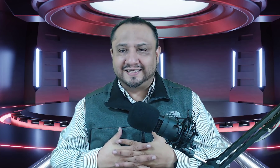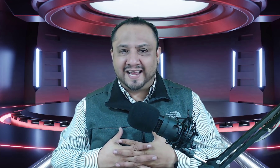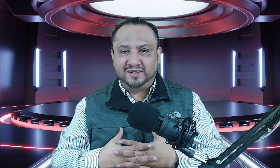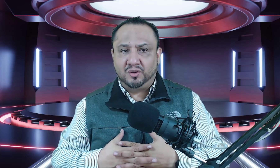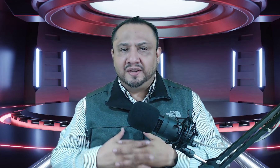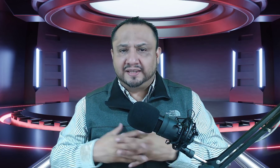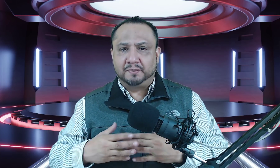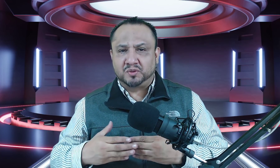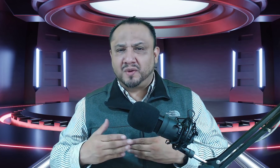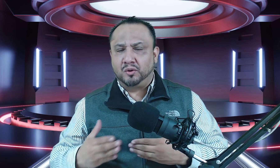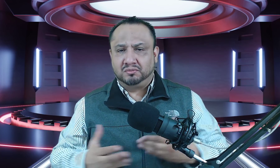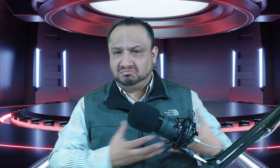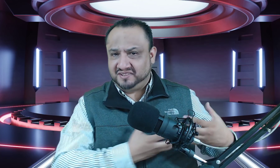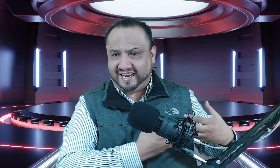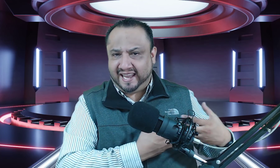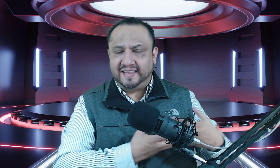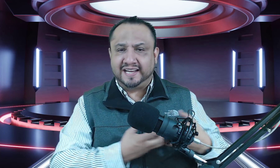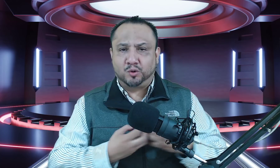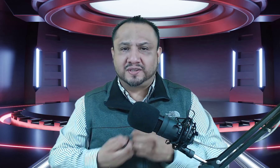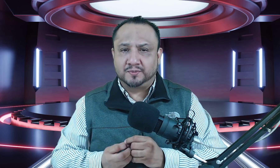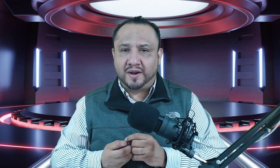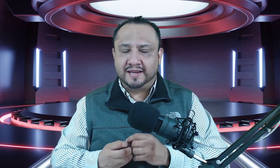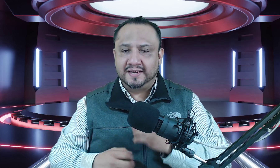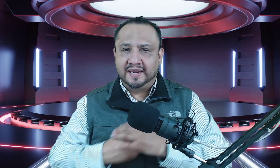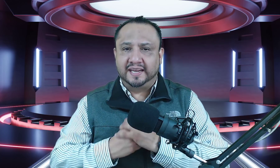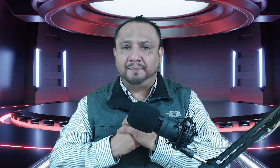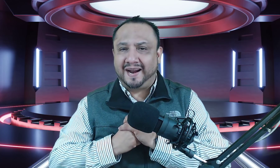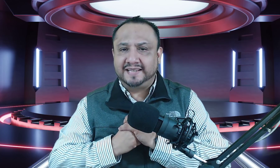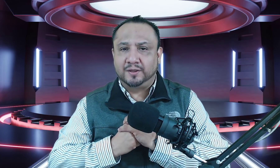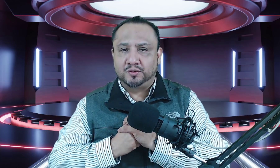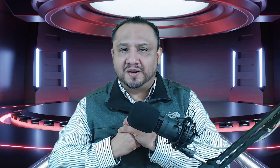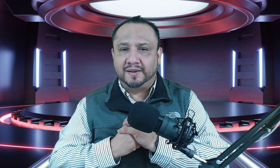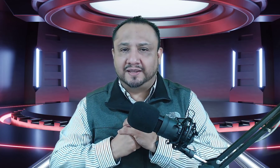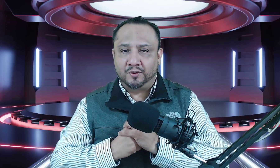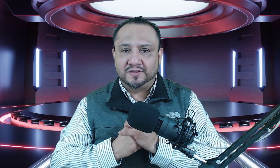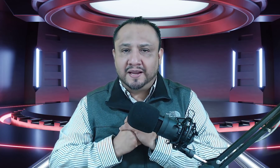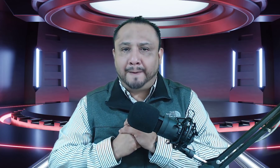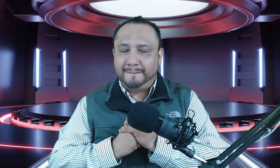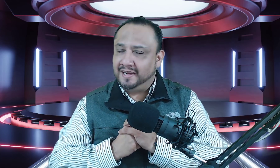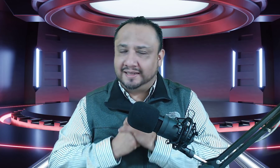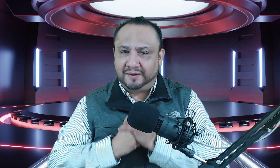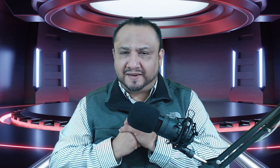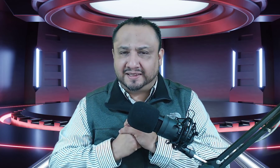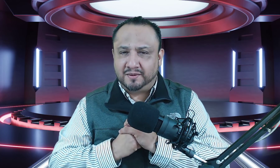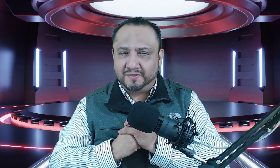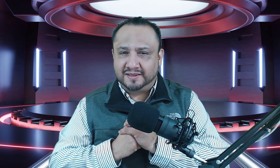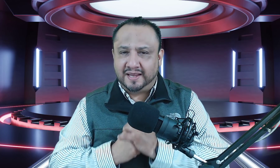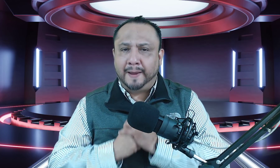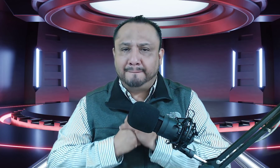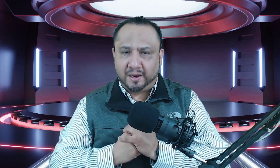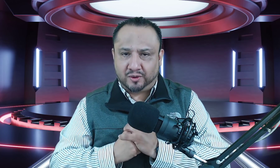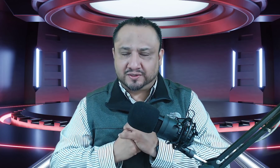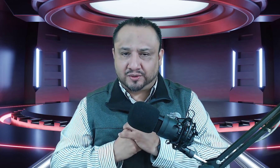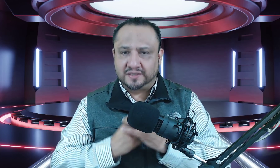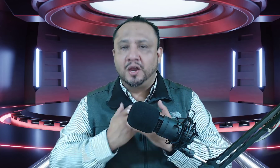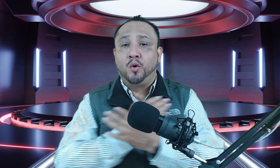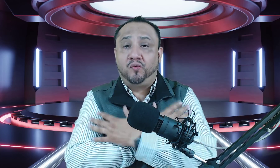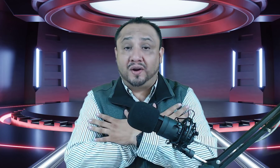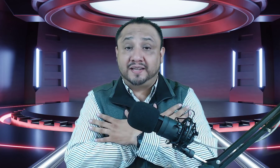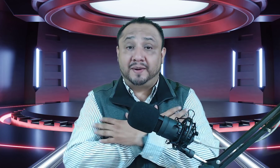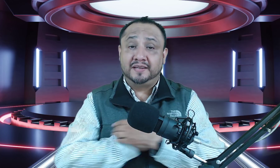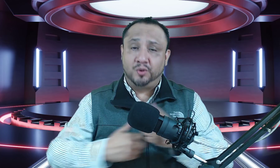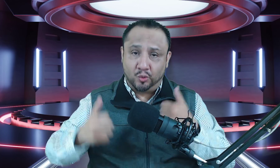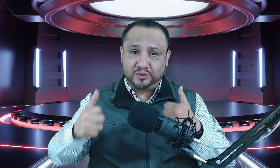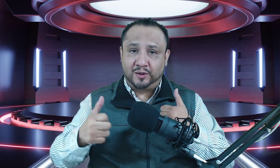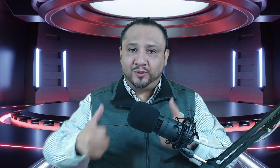deseando que pues número se queden las cosas buenas y que para este 2022 vengan definitivamente mejores cosas un